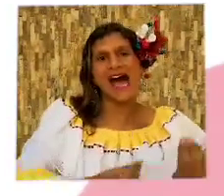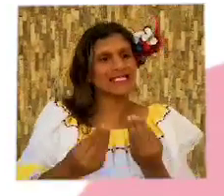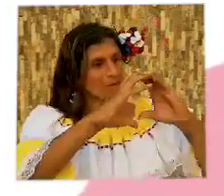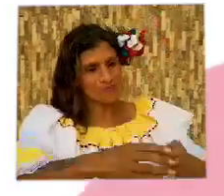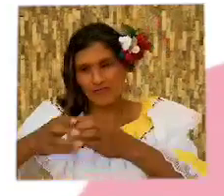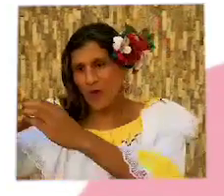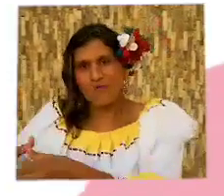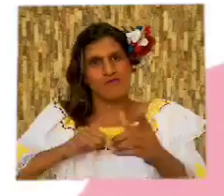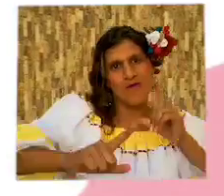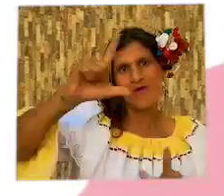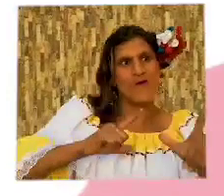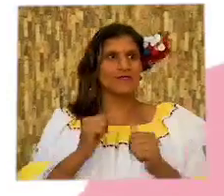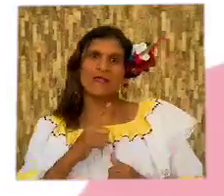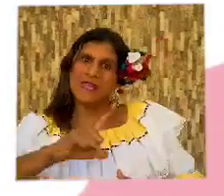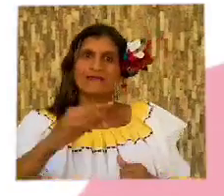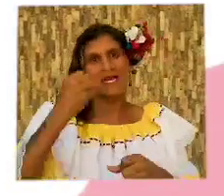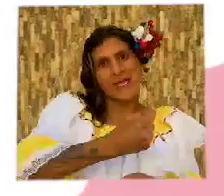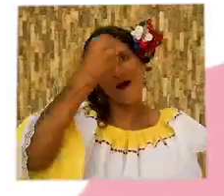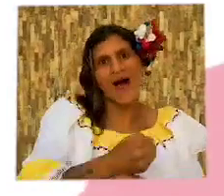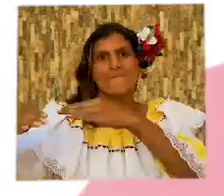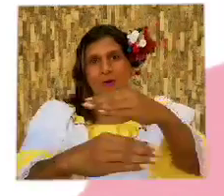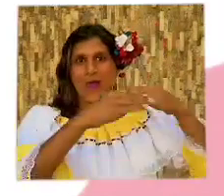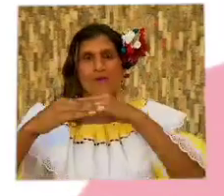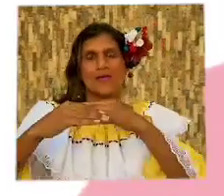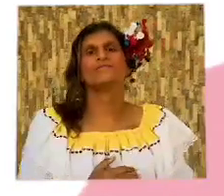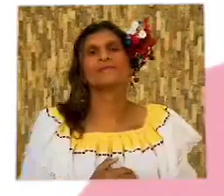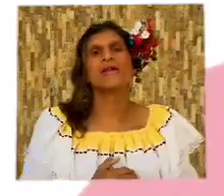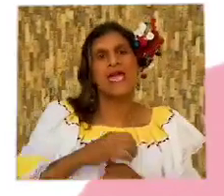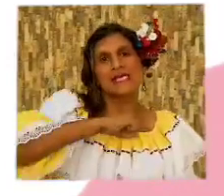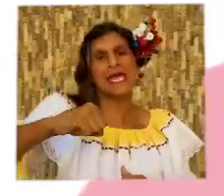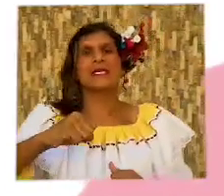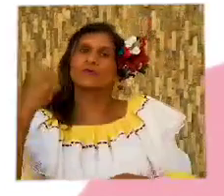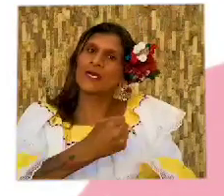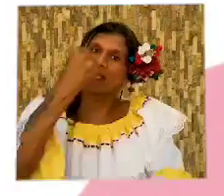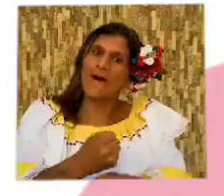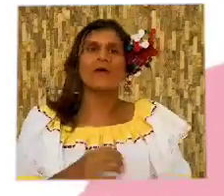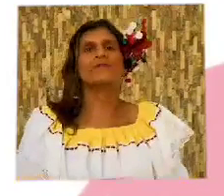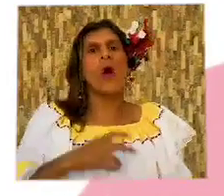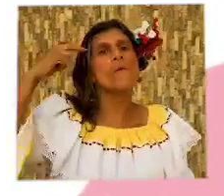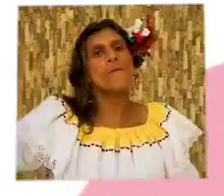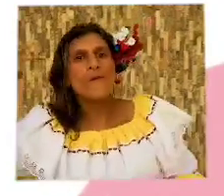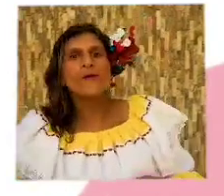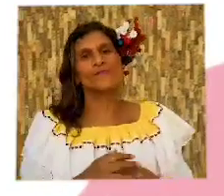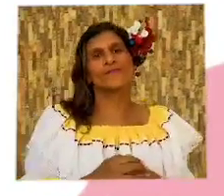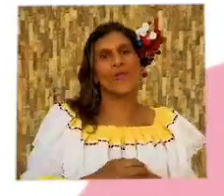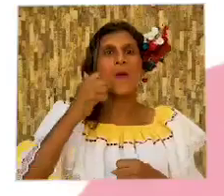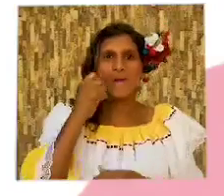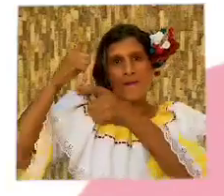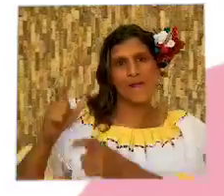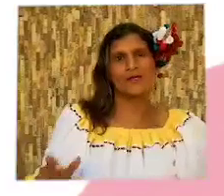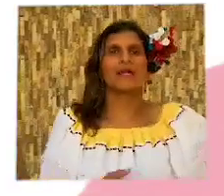alcaldía de Manizales y esta montañera promueve la equidad, libertad y bienestar de las